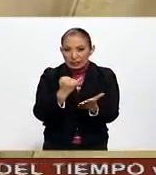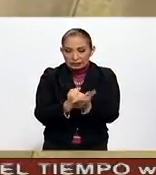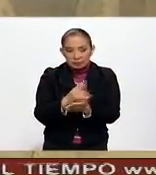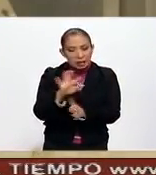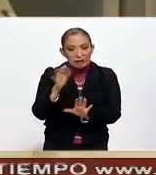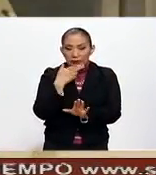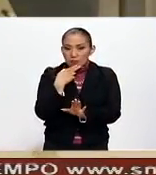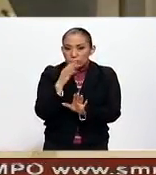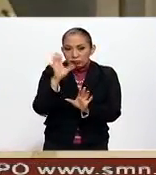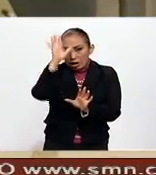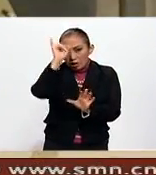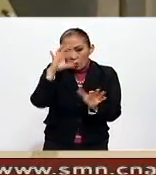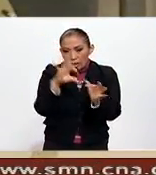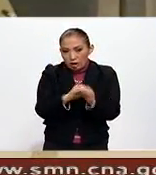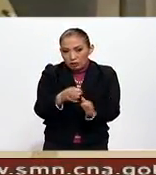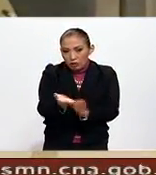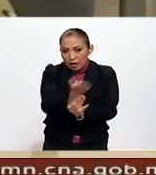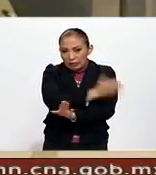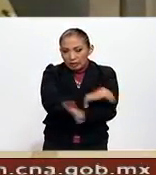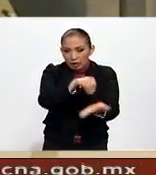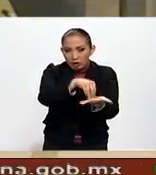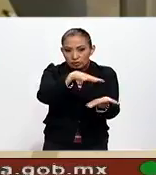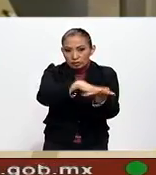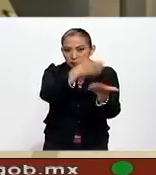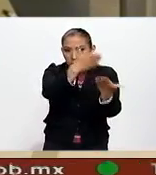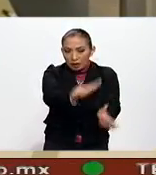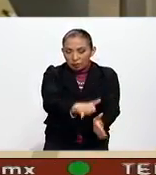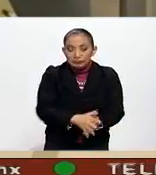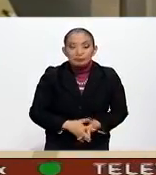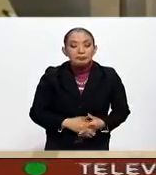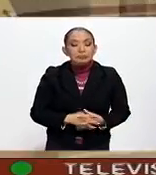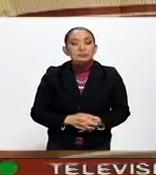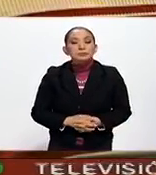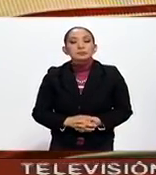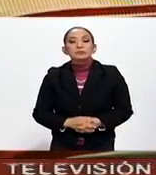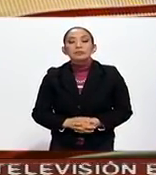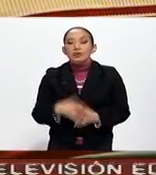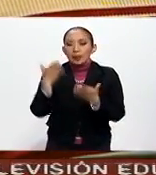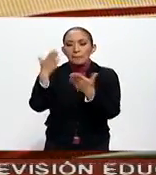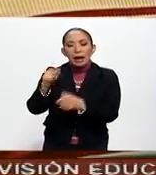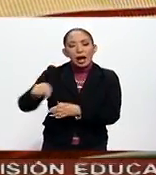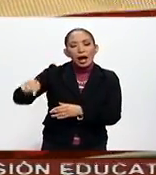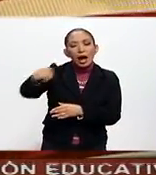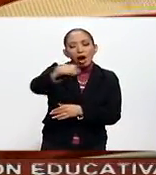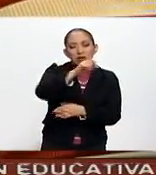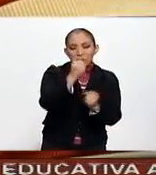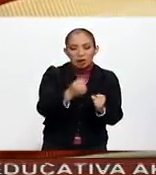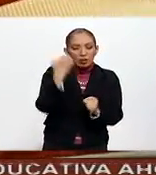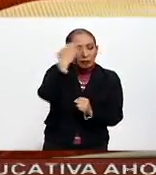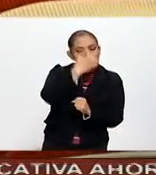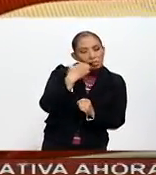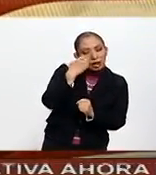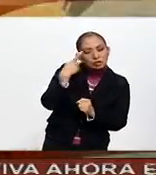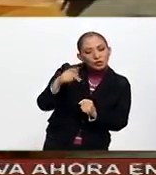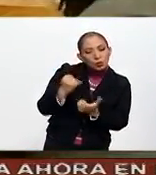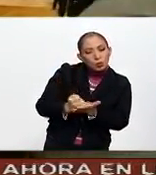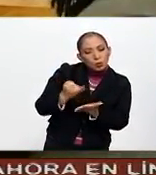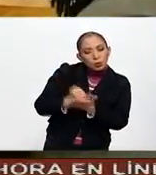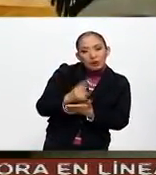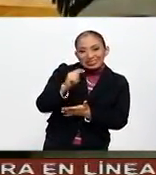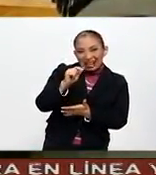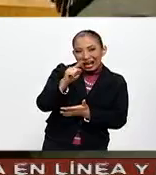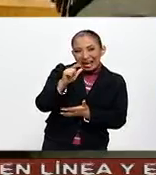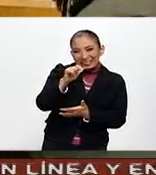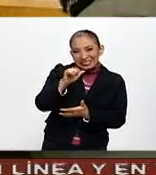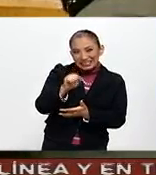porque eso ya está pactado desde el contrato con el banco. Los bancos seguramente van a revisar sus tasas. Hay que recordar que